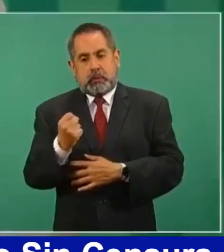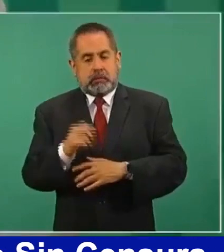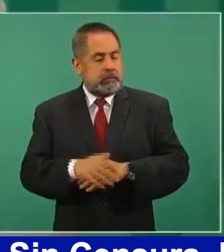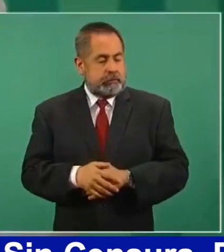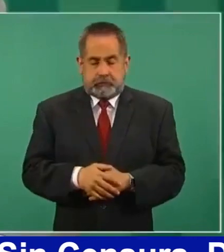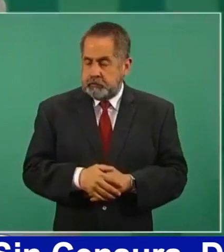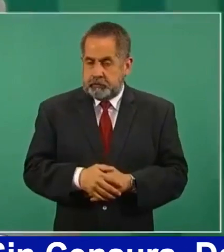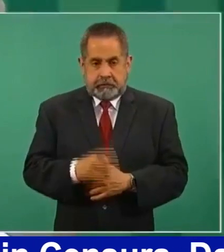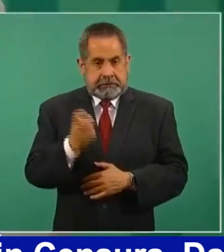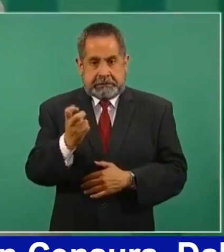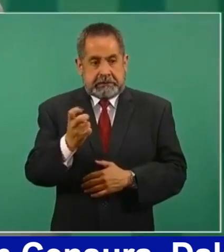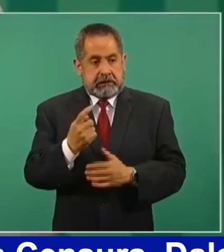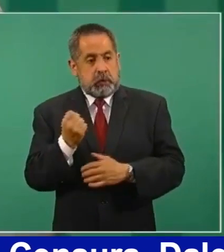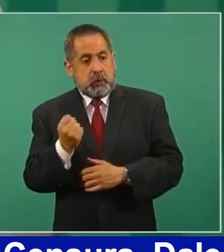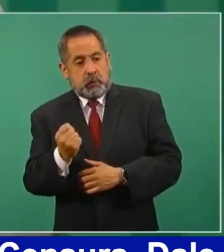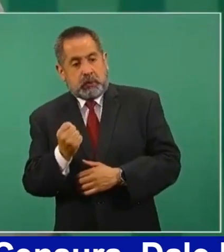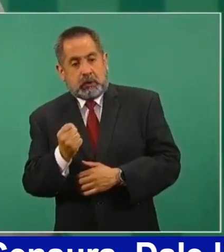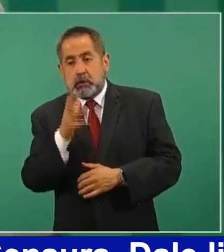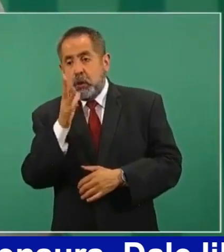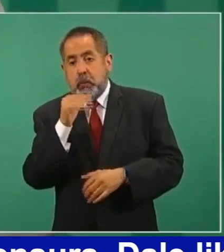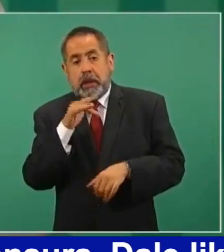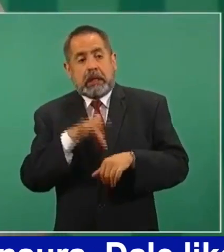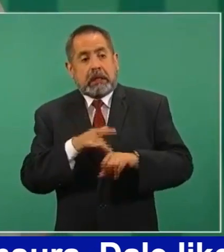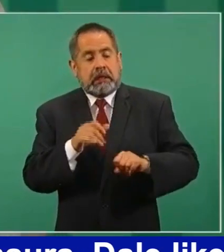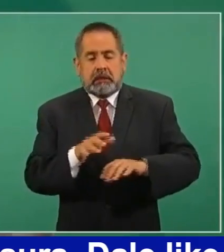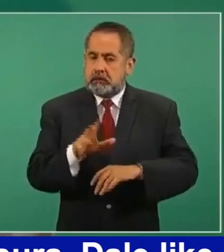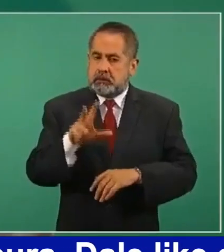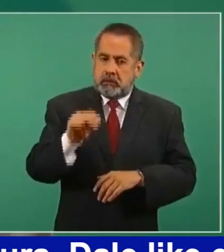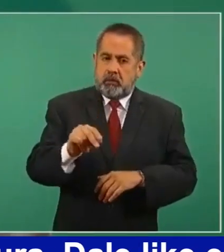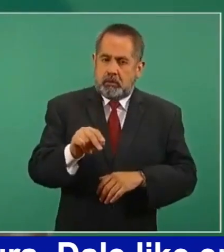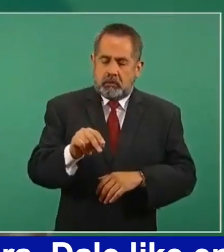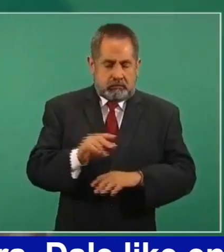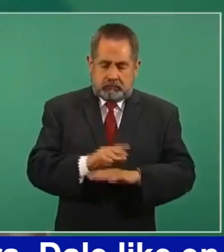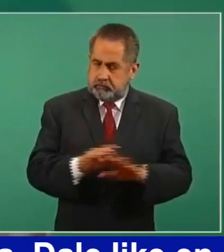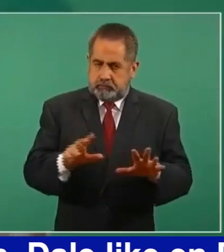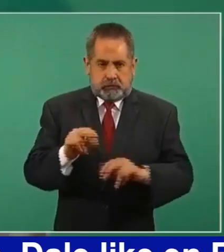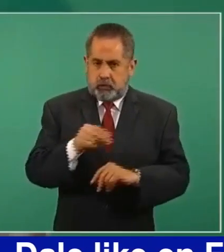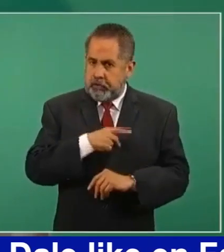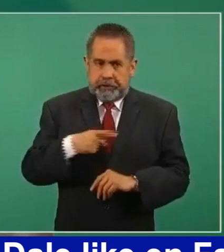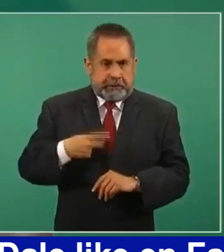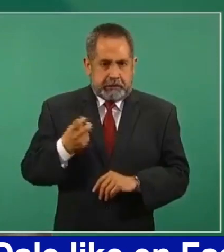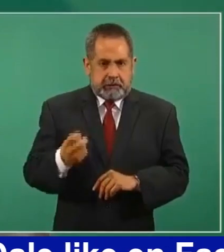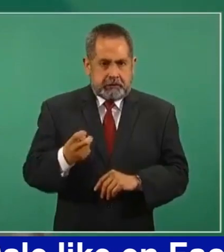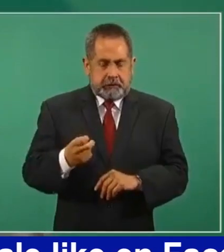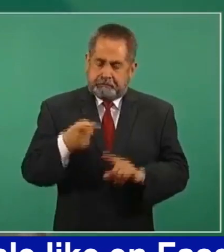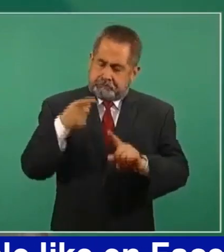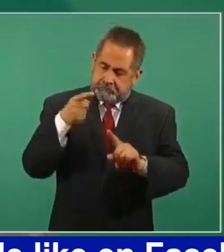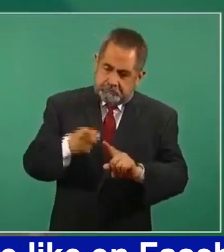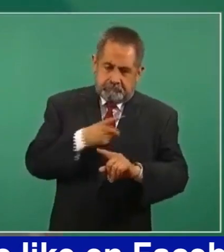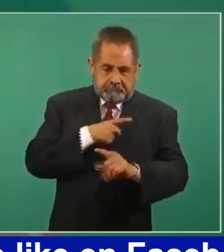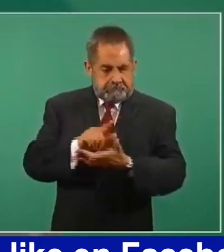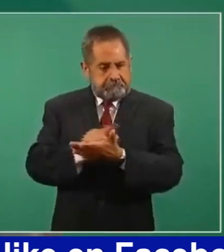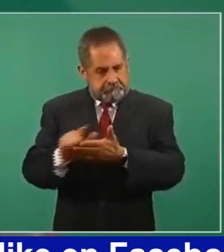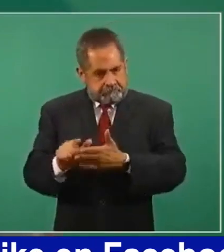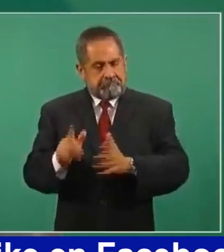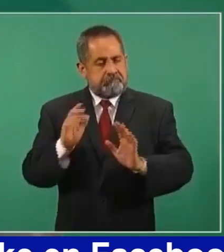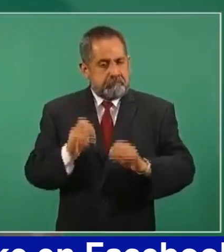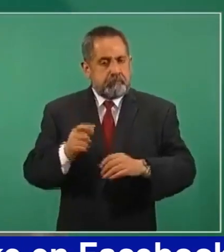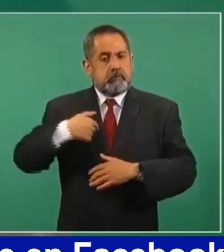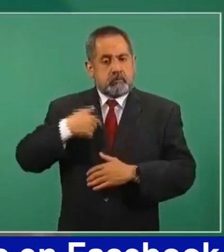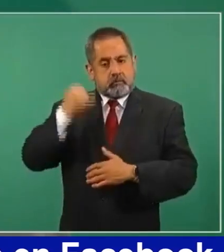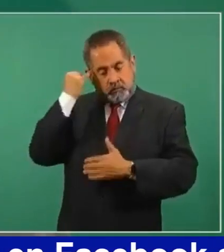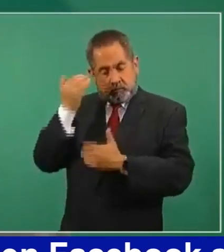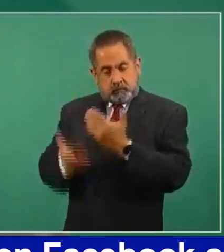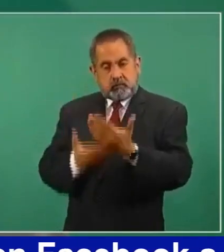No debe de haber fueros ni privilegios para servidores públicos. Una de las cosas que estoy proponiendo,